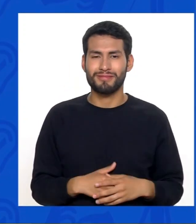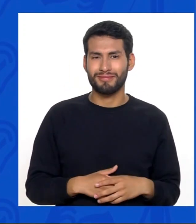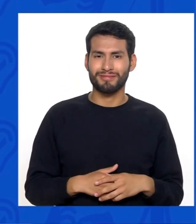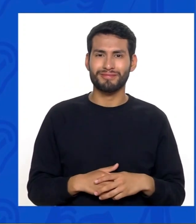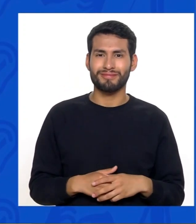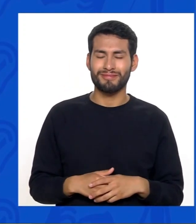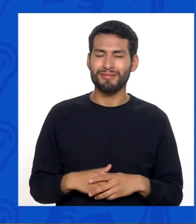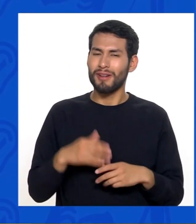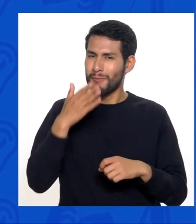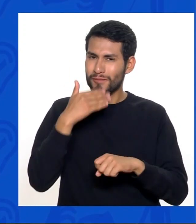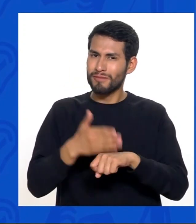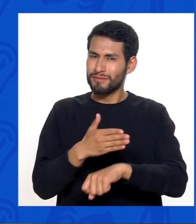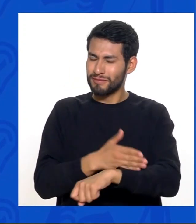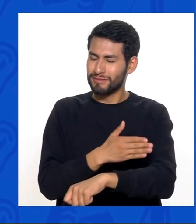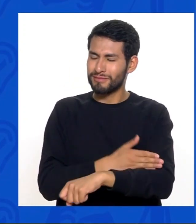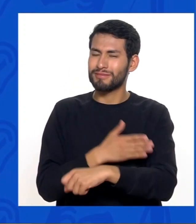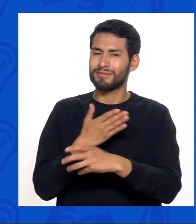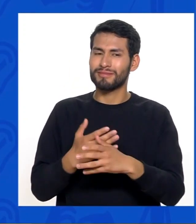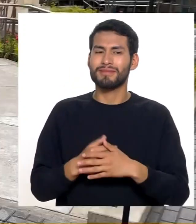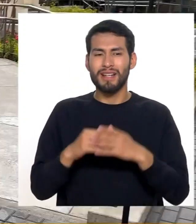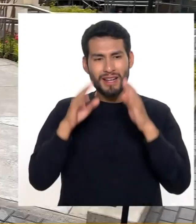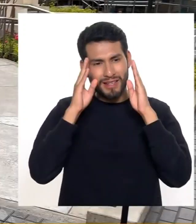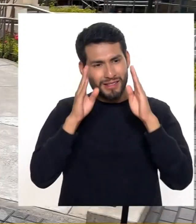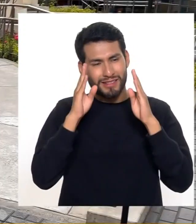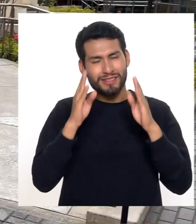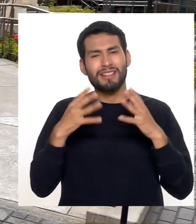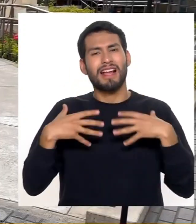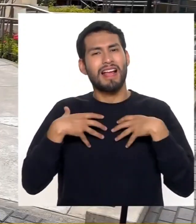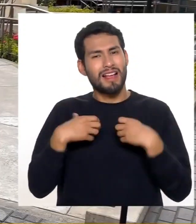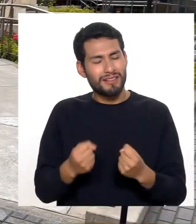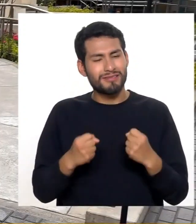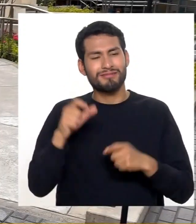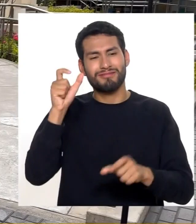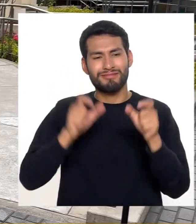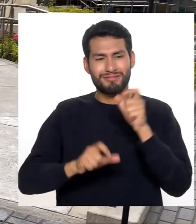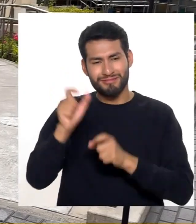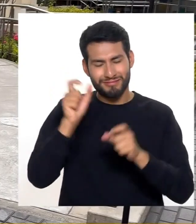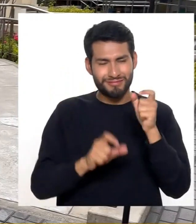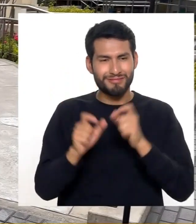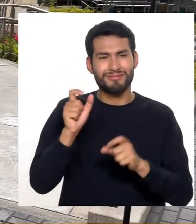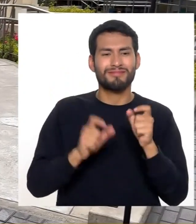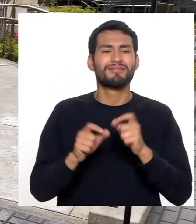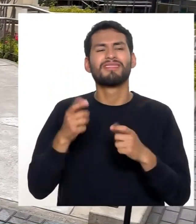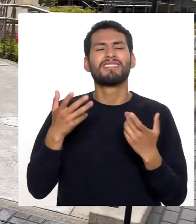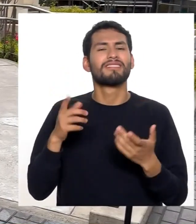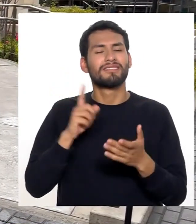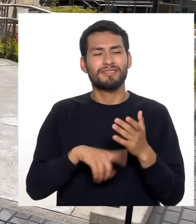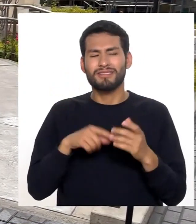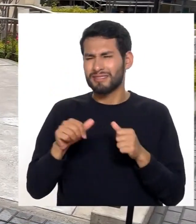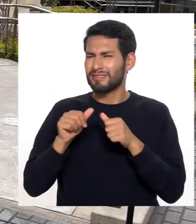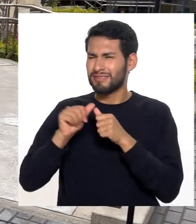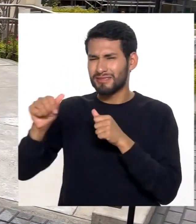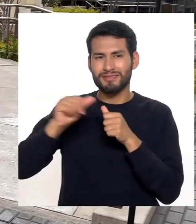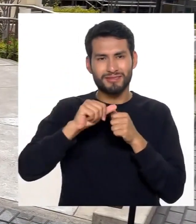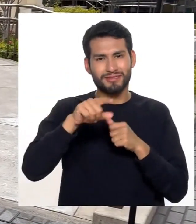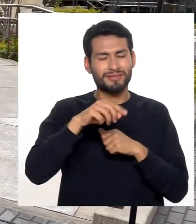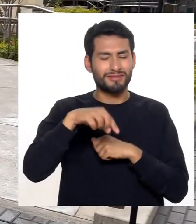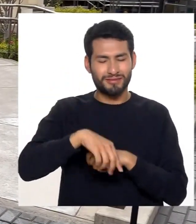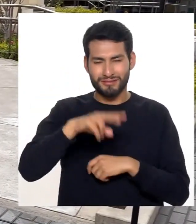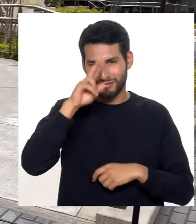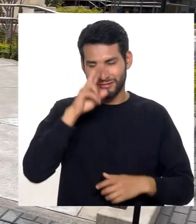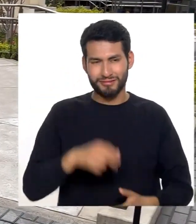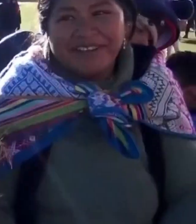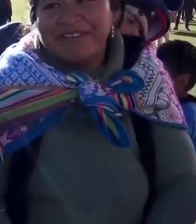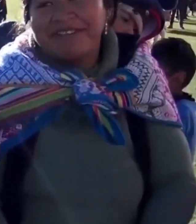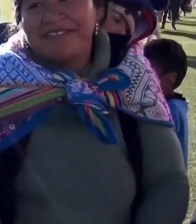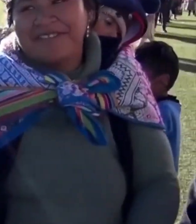de mejorar la atención en salud de las personas que se encuentran más alejadas de nuestro